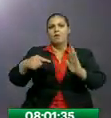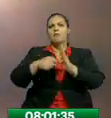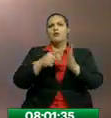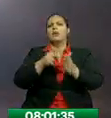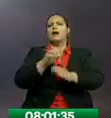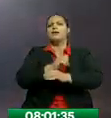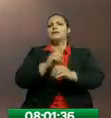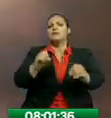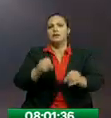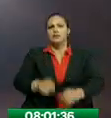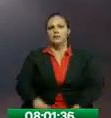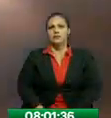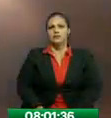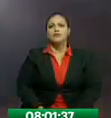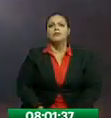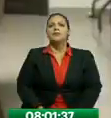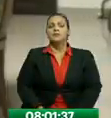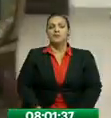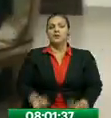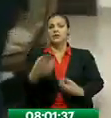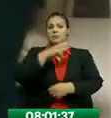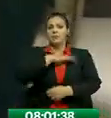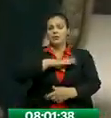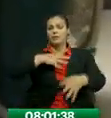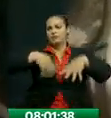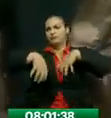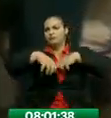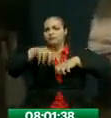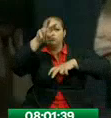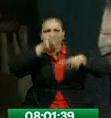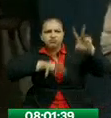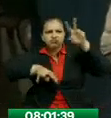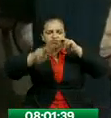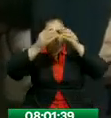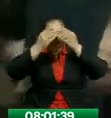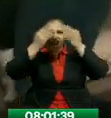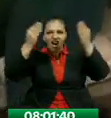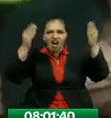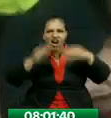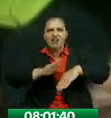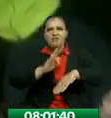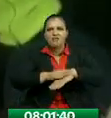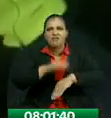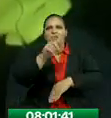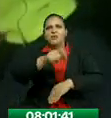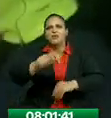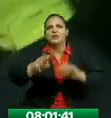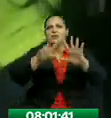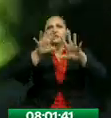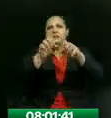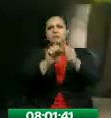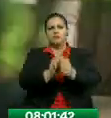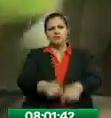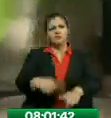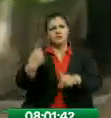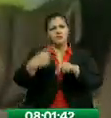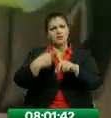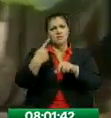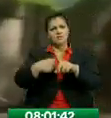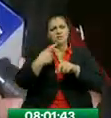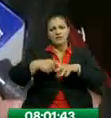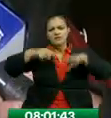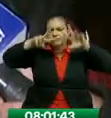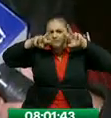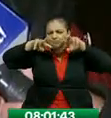se efectuaron durante el operativo denominado Fantasma, que contó con varios meses de